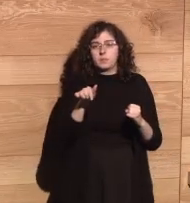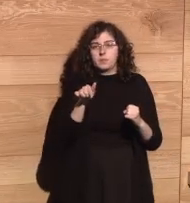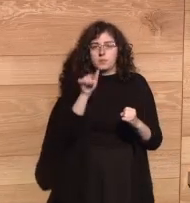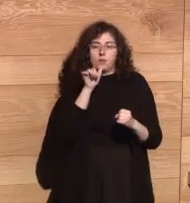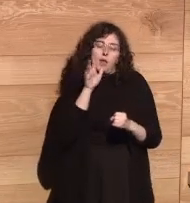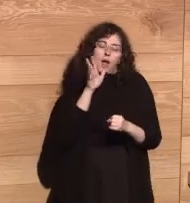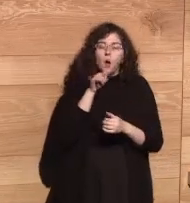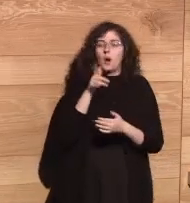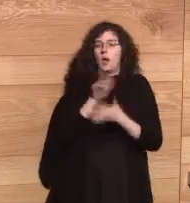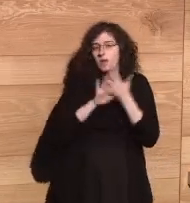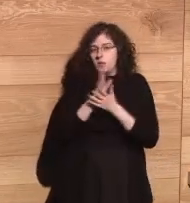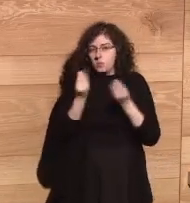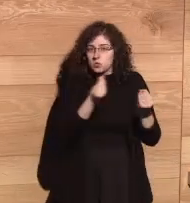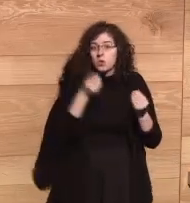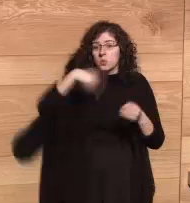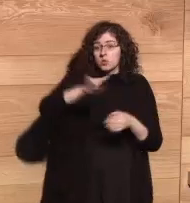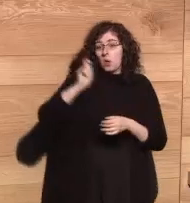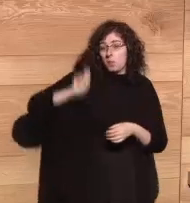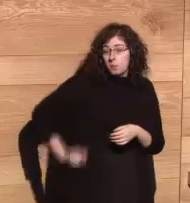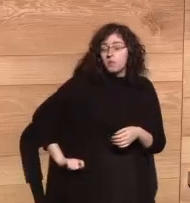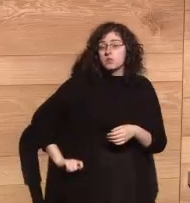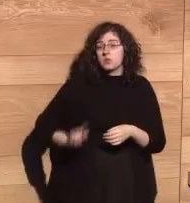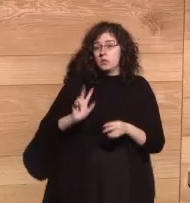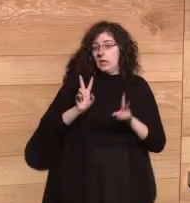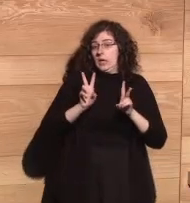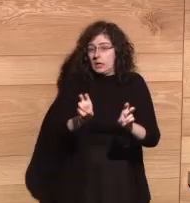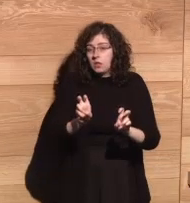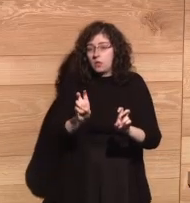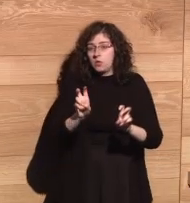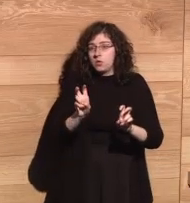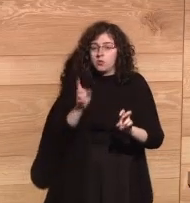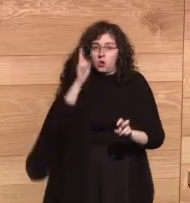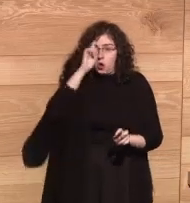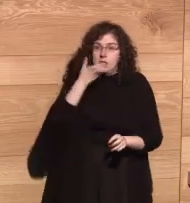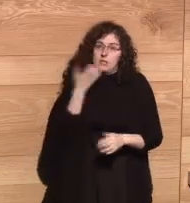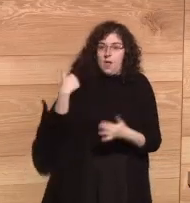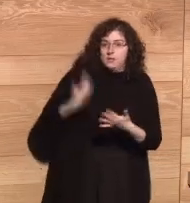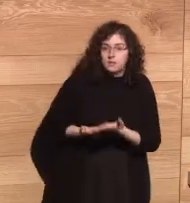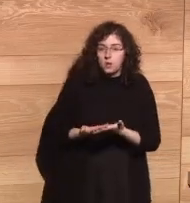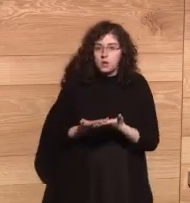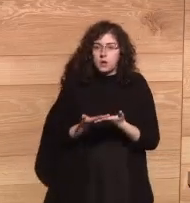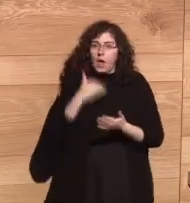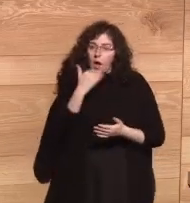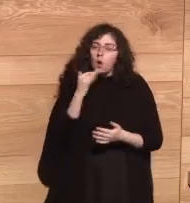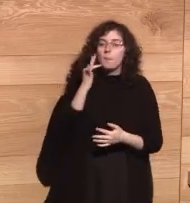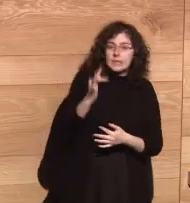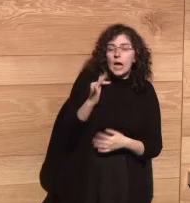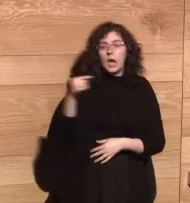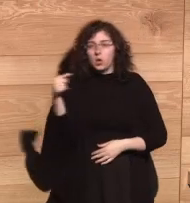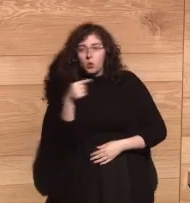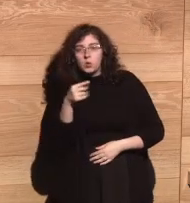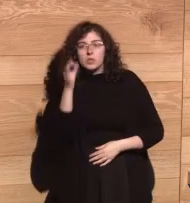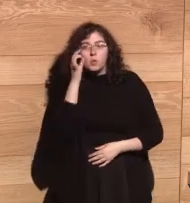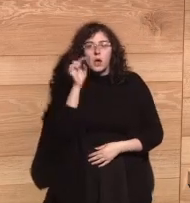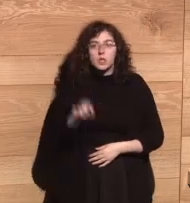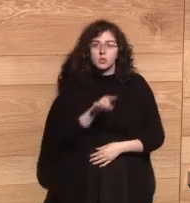esta profesión, y sobre todo en vuestros inicios, y no sé si hasta la actualidad, ¿se ha sido una ventaja, un inconveniente?